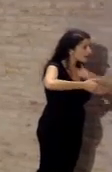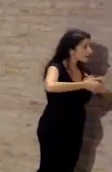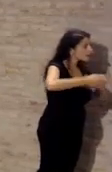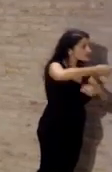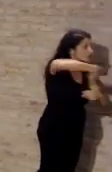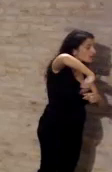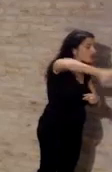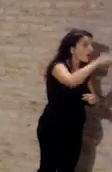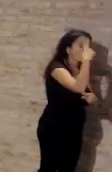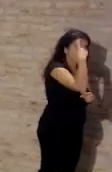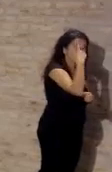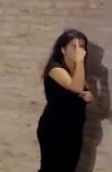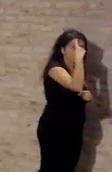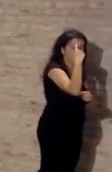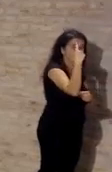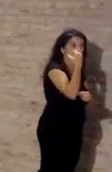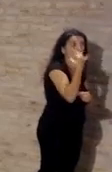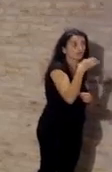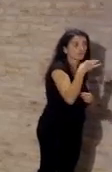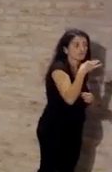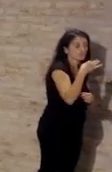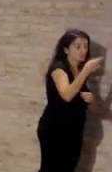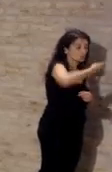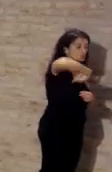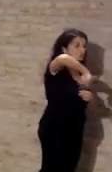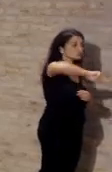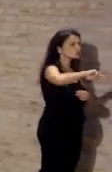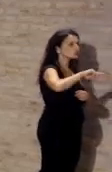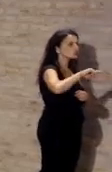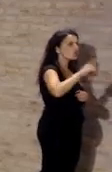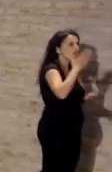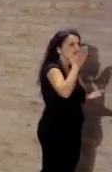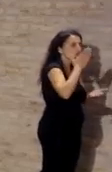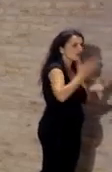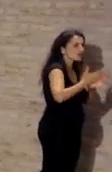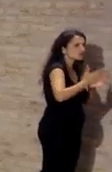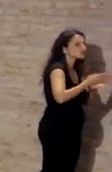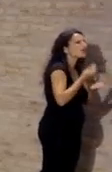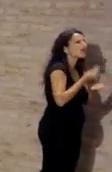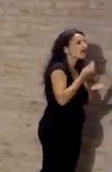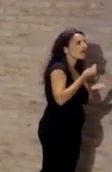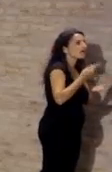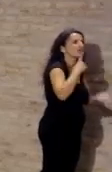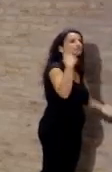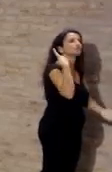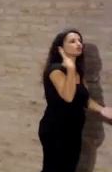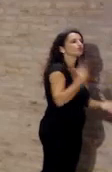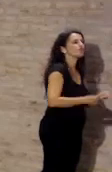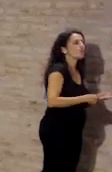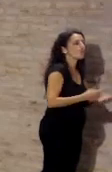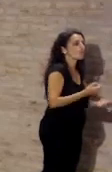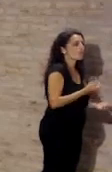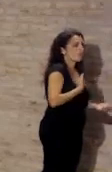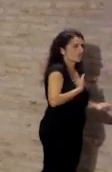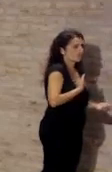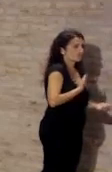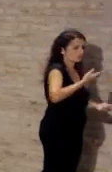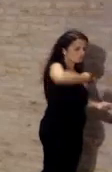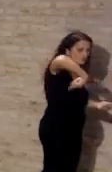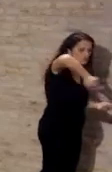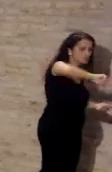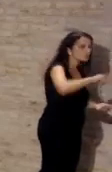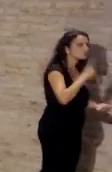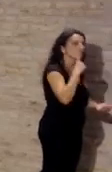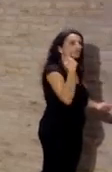que como cualquier otra persona tenemos derecho a decidir eso nos enseña la esi que tenemos derecho a decidir a